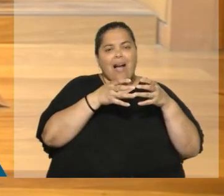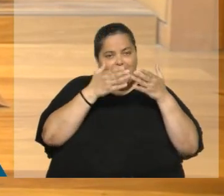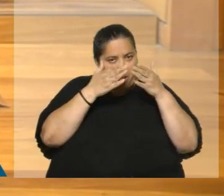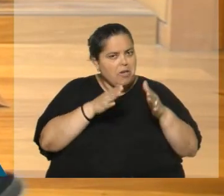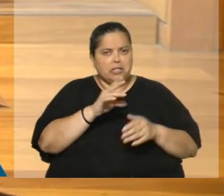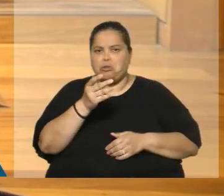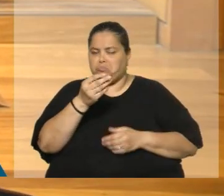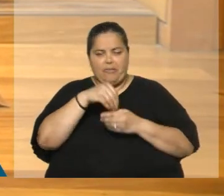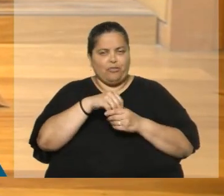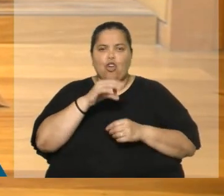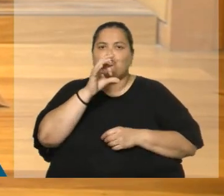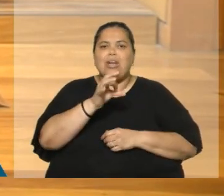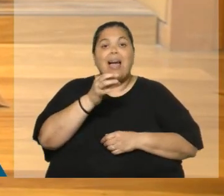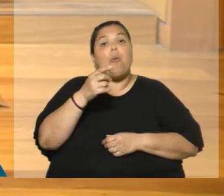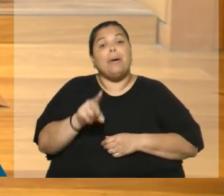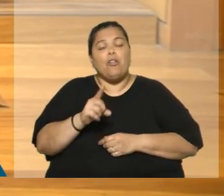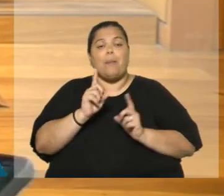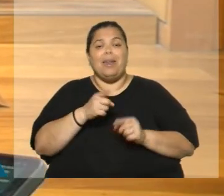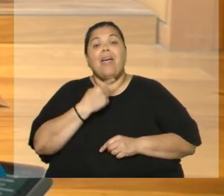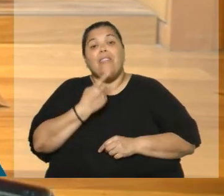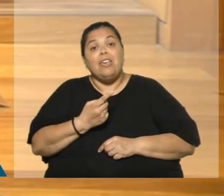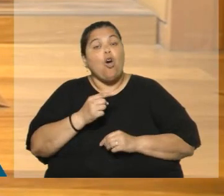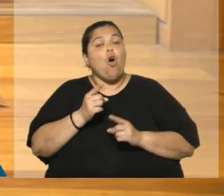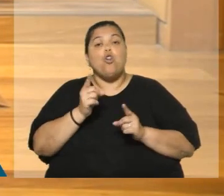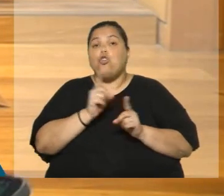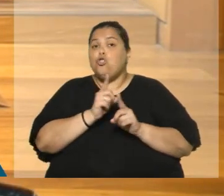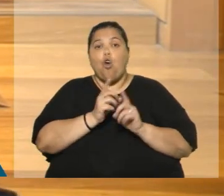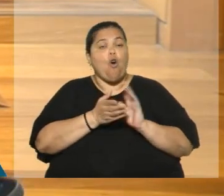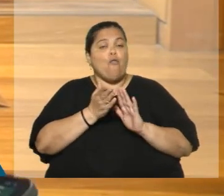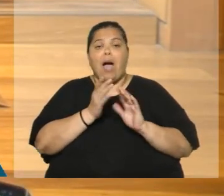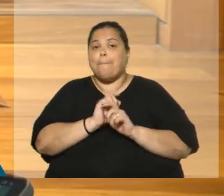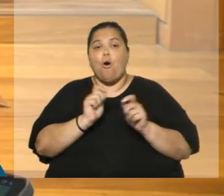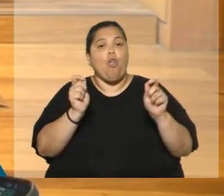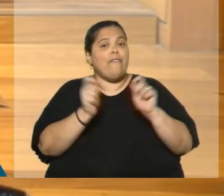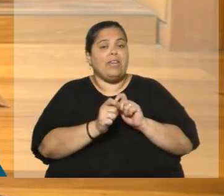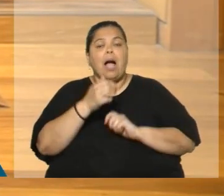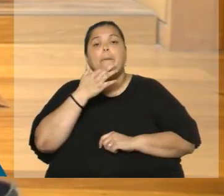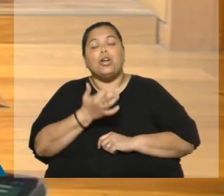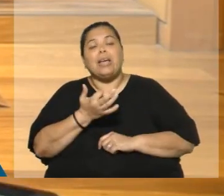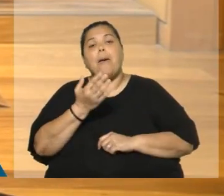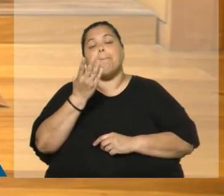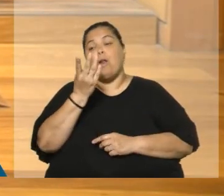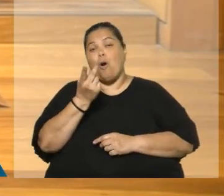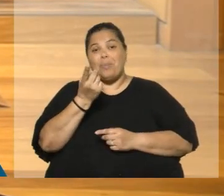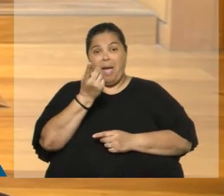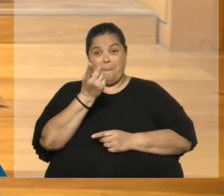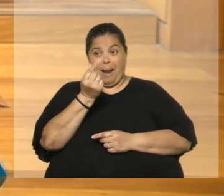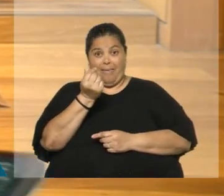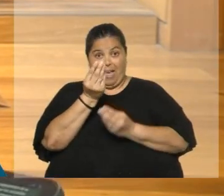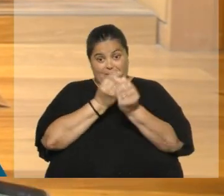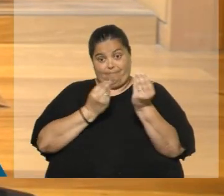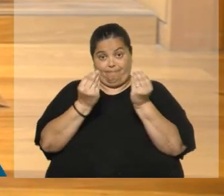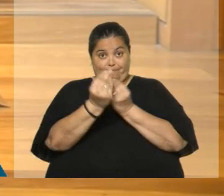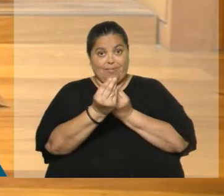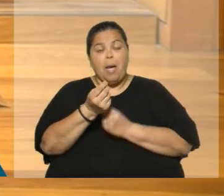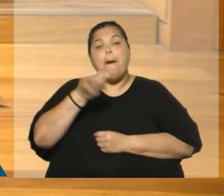el Senado. Sin embargo, aclaró que no será posible modificar la tasa de reemplazo como lo pretende Cabildo Abierto,